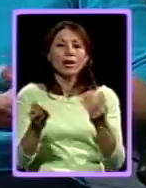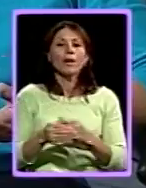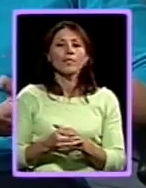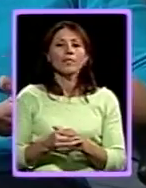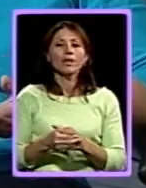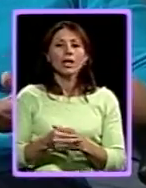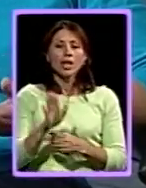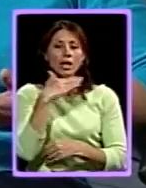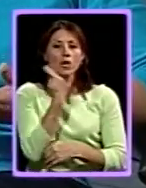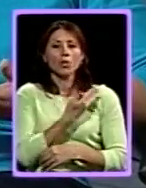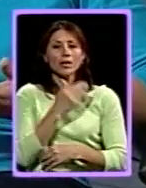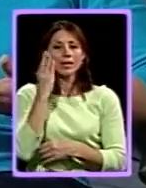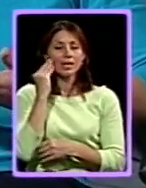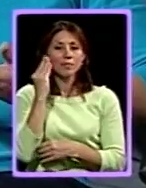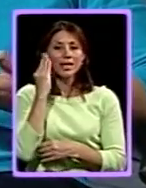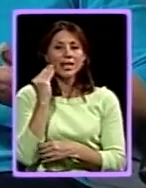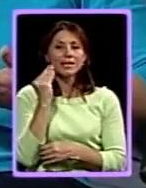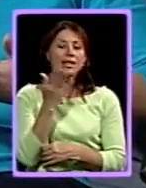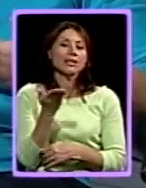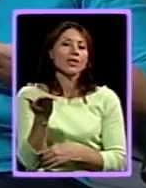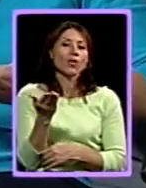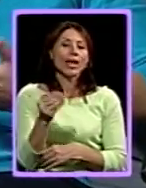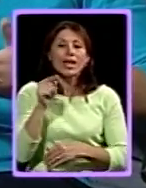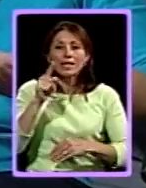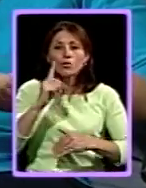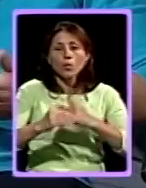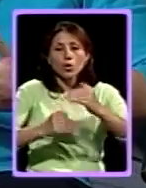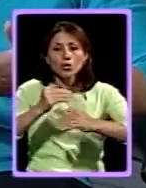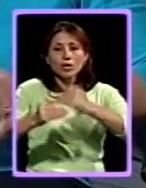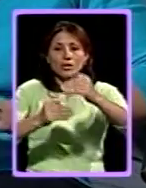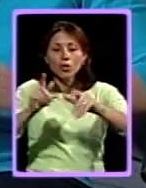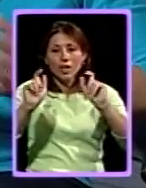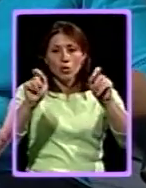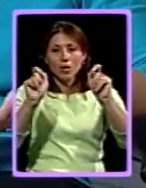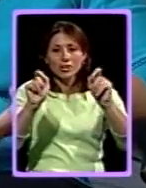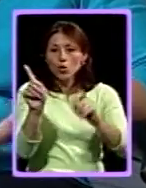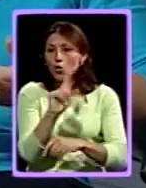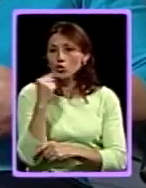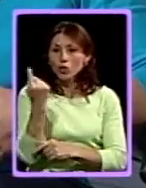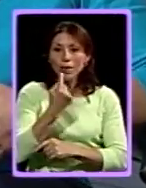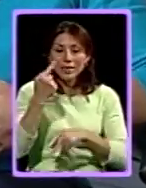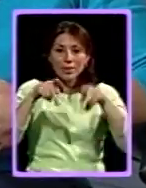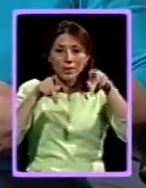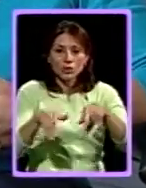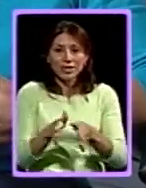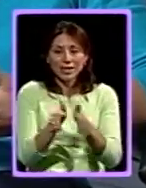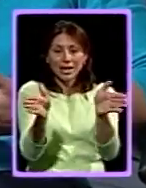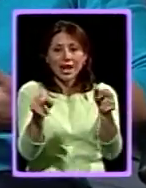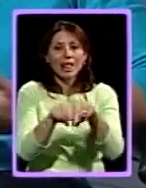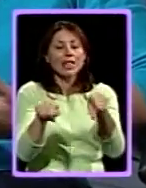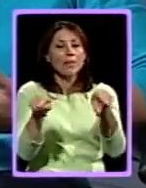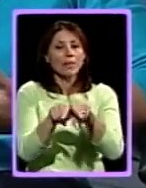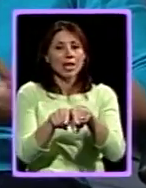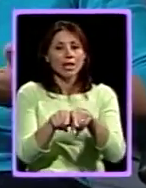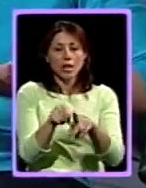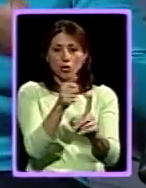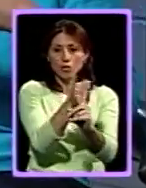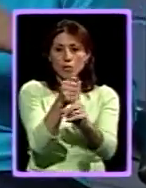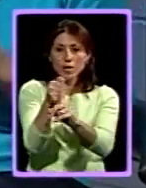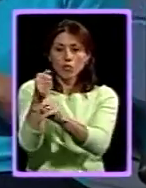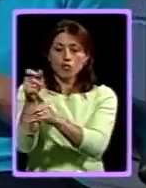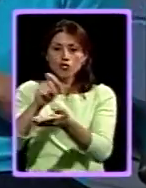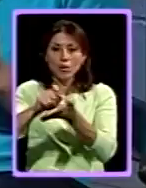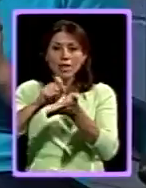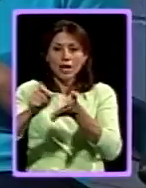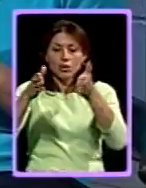la experiencia nuestra ha sido que pues es un proceso también de educación, no solamente del público en general, sino también de los propios redactores, porque